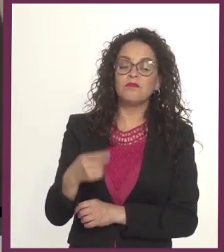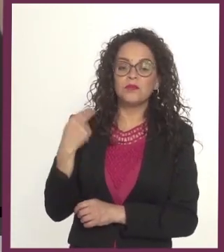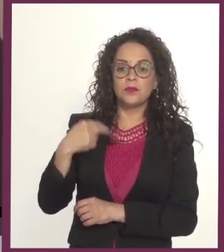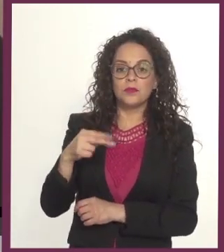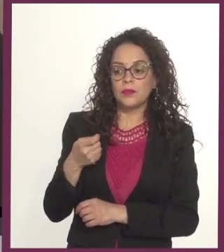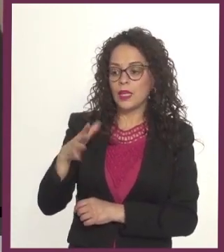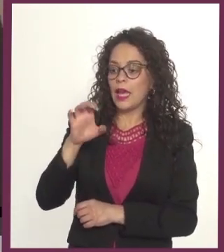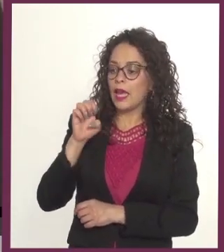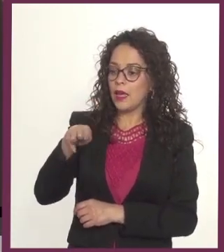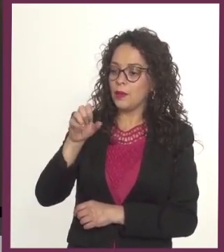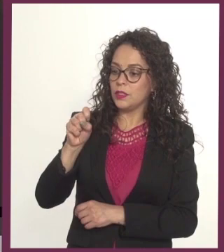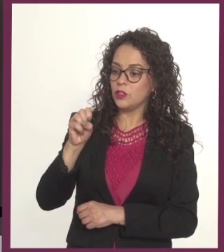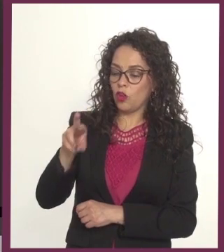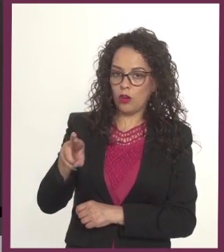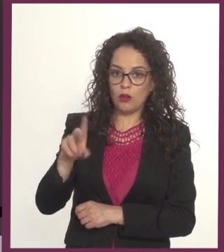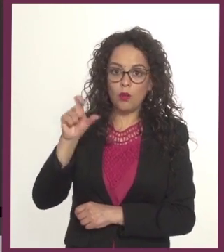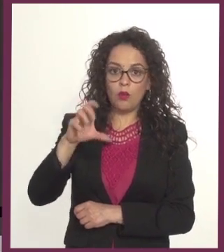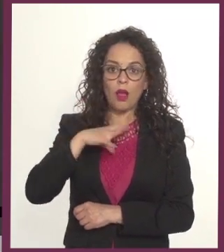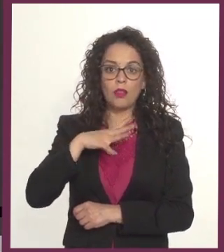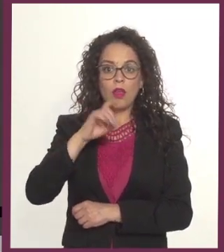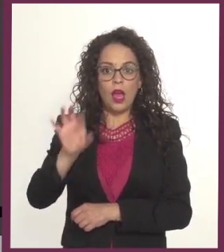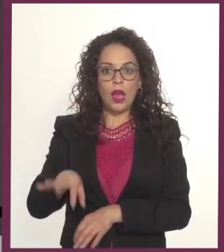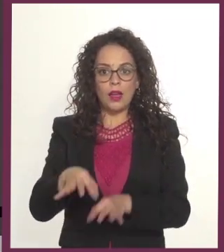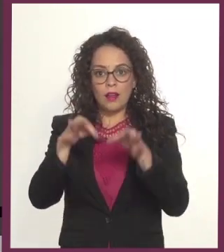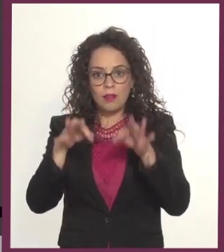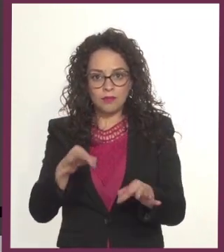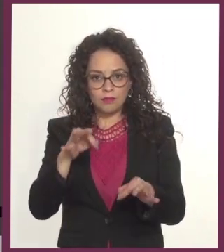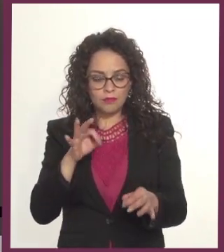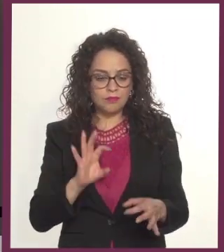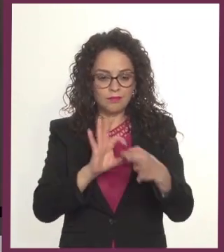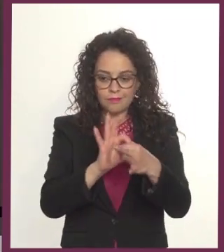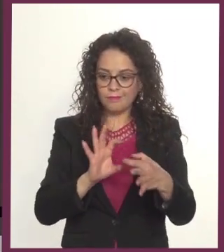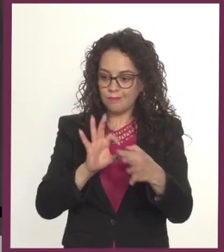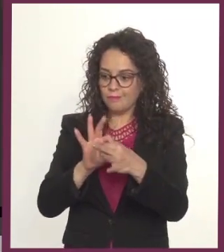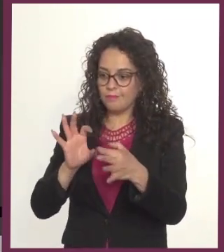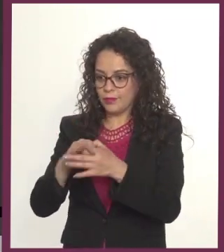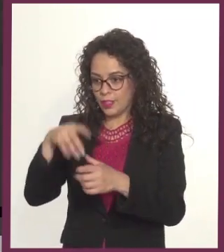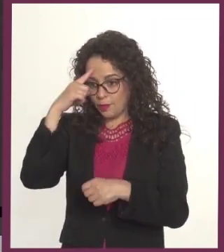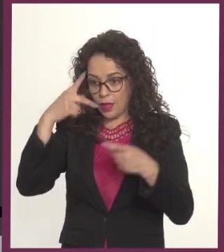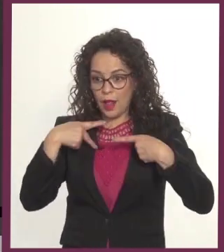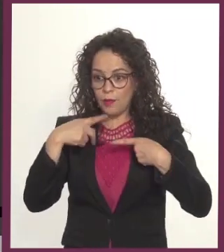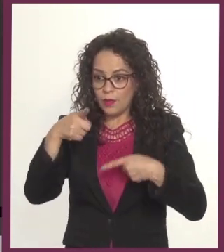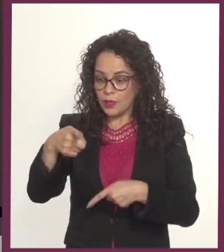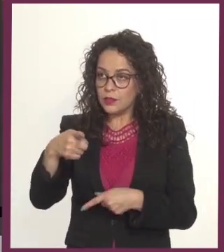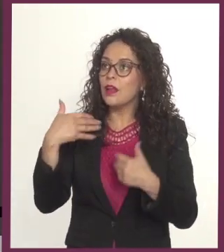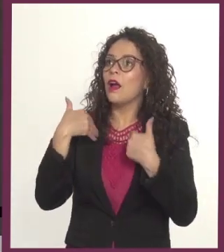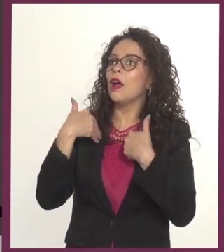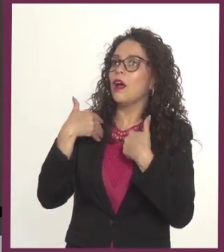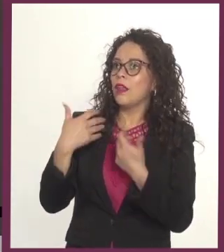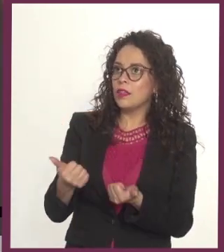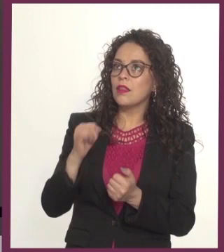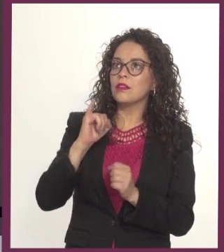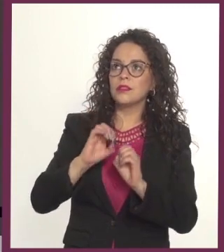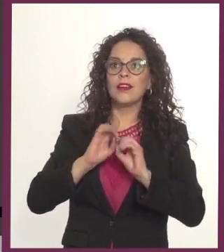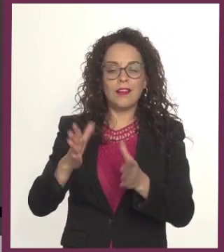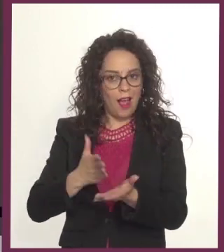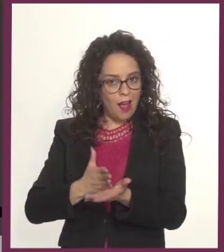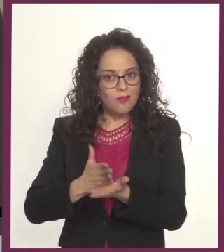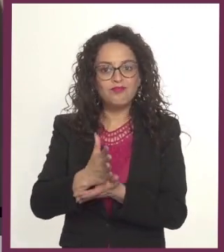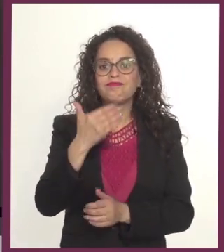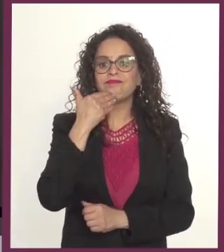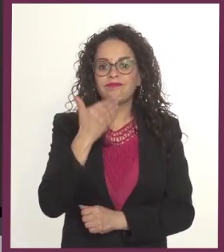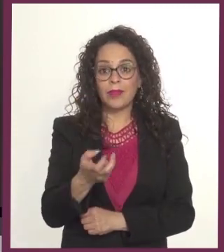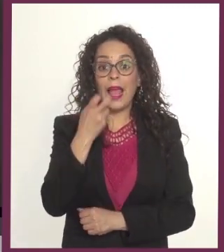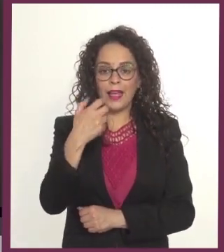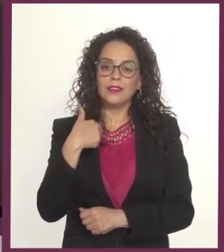emisor. Cuando consigues los canales correctos para llegar al receptor, logras que ese mensaje pues se cuele. Y